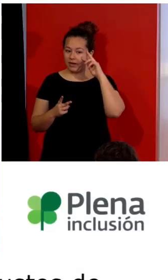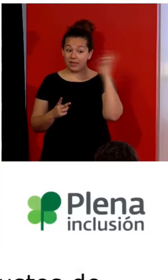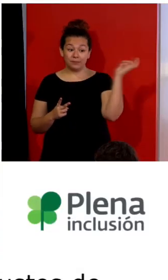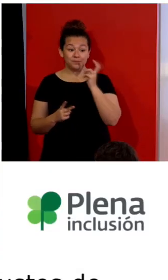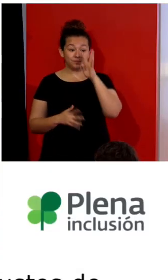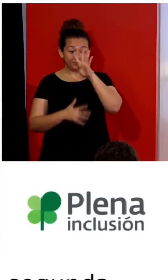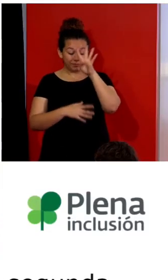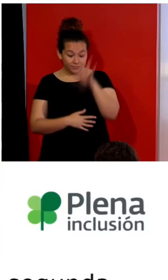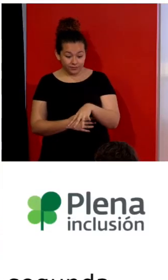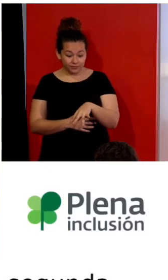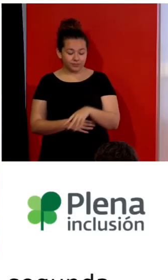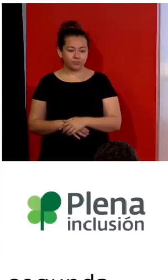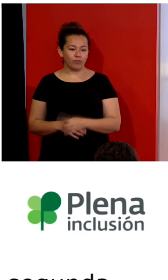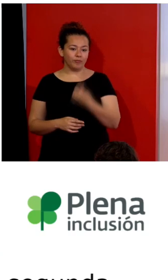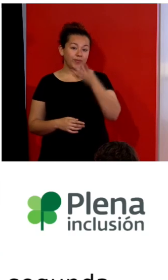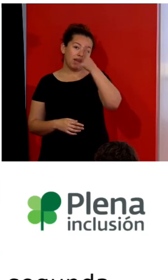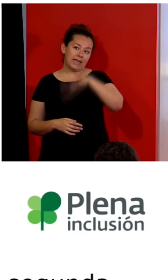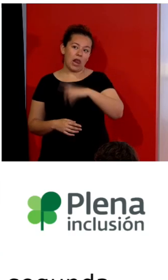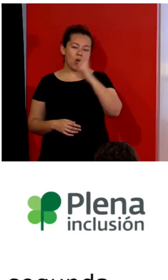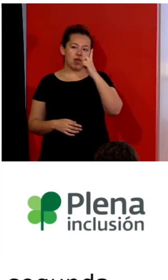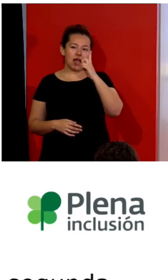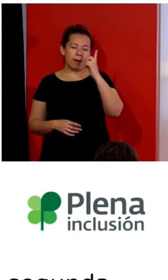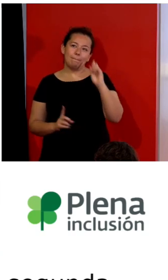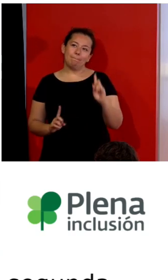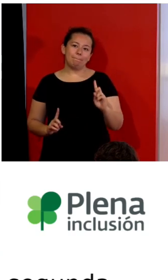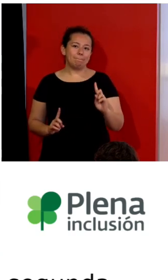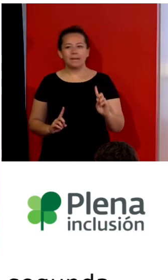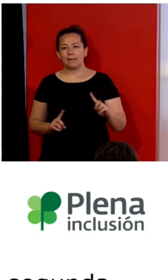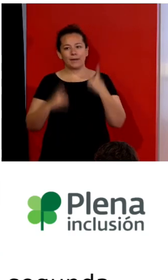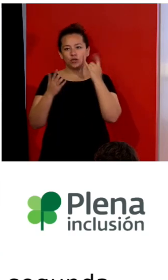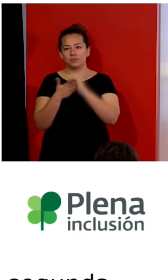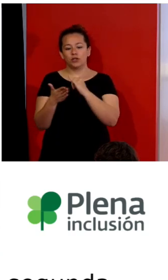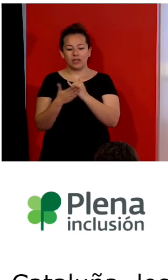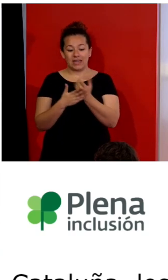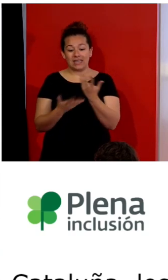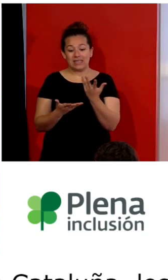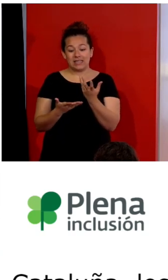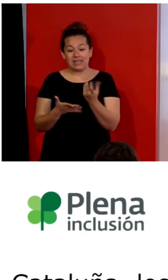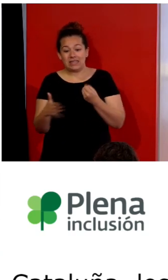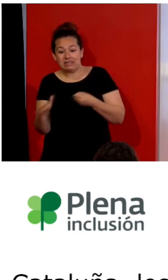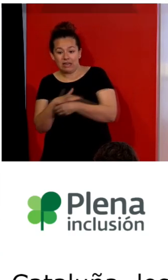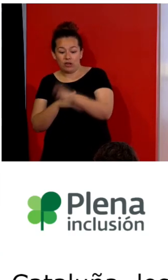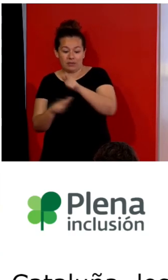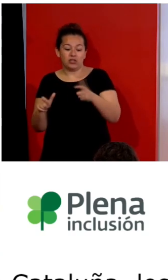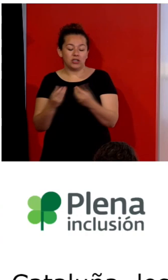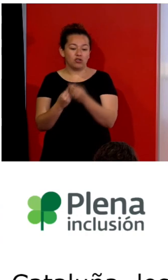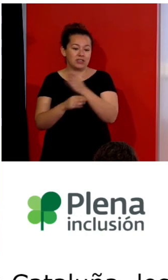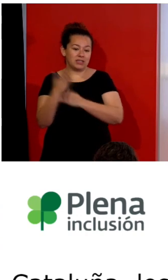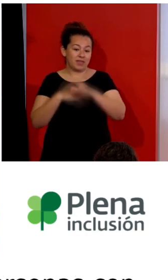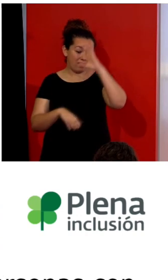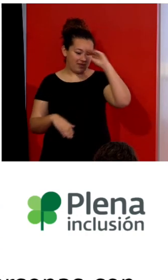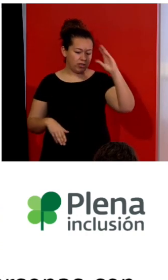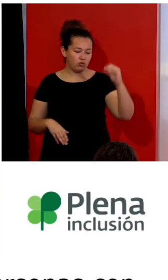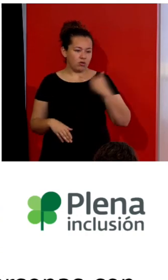Cataluña. En Cataluña, los primeros pilotajes de inserción de personas con discapacidad intelectual